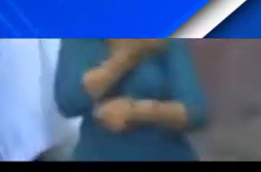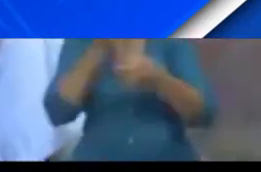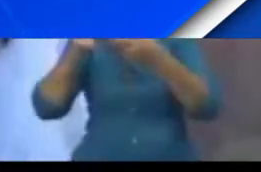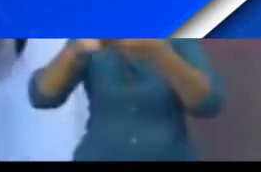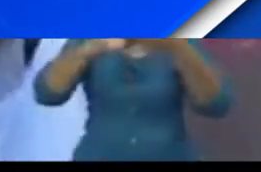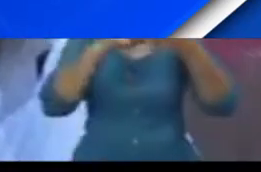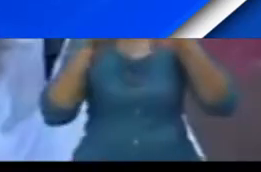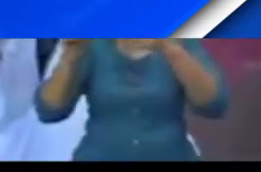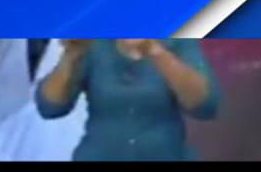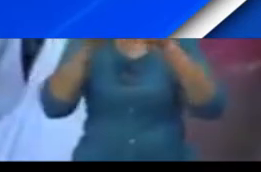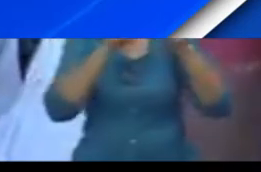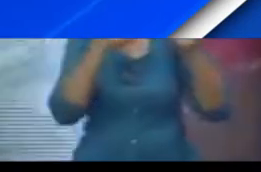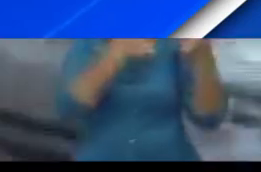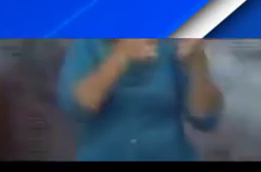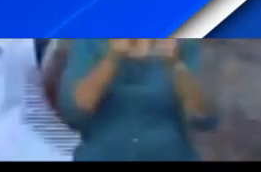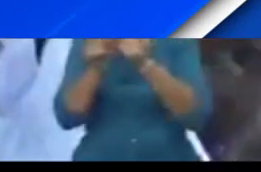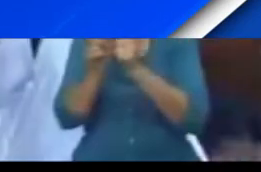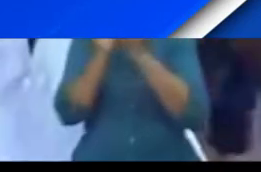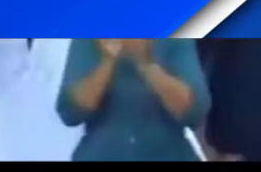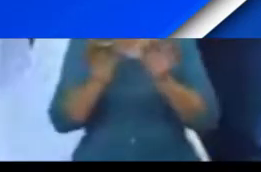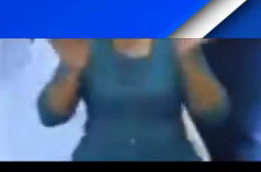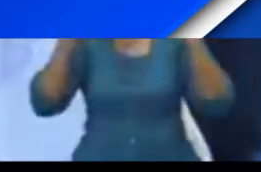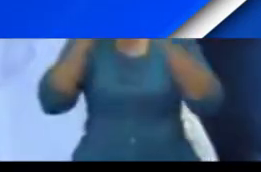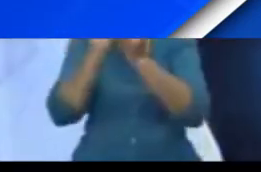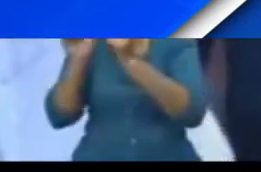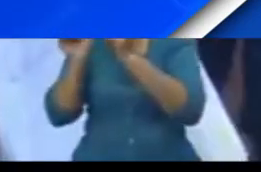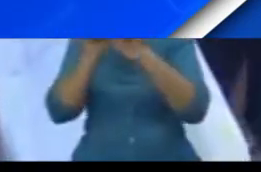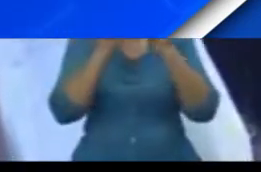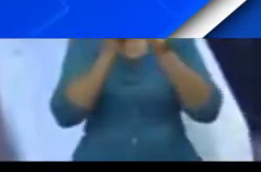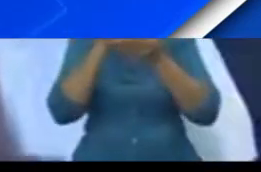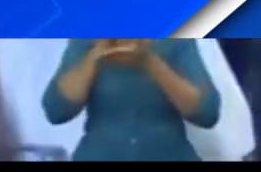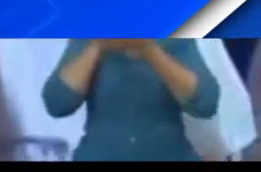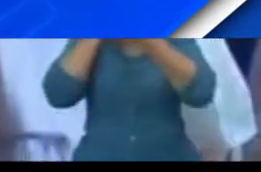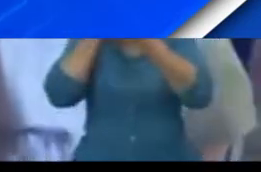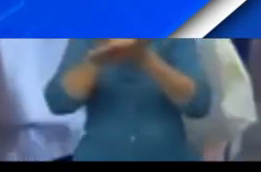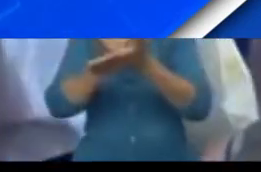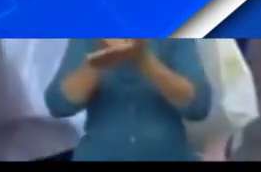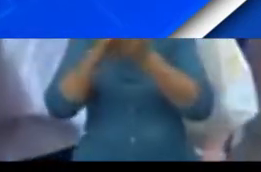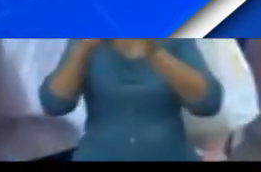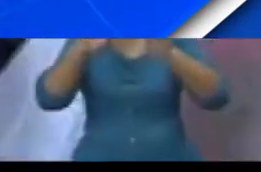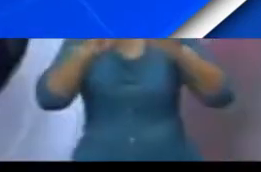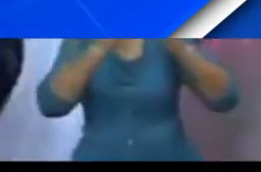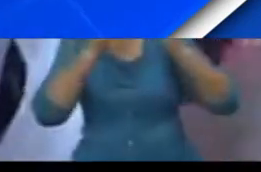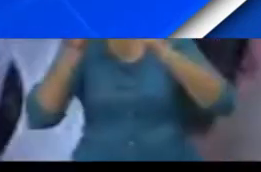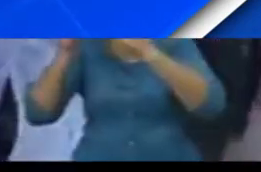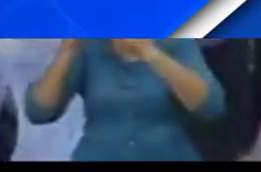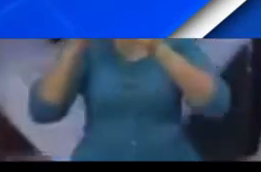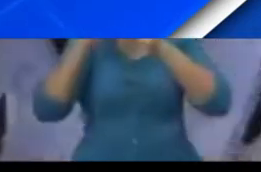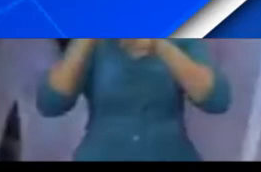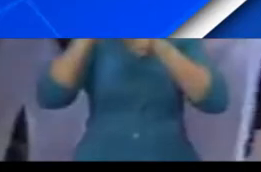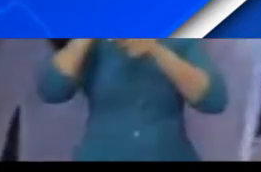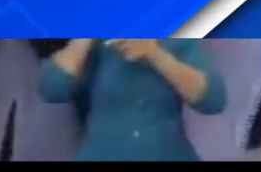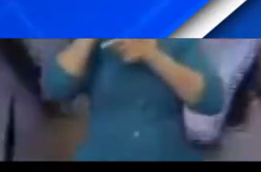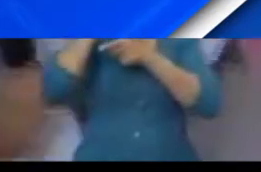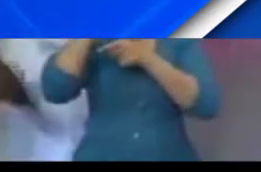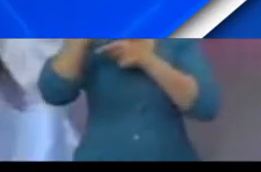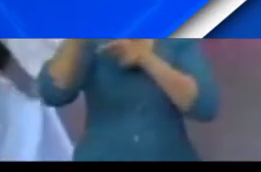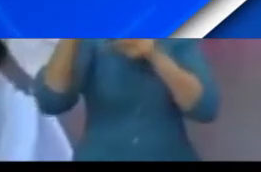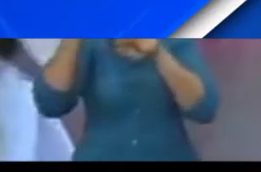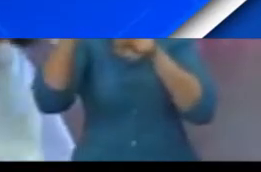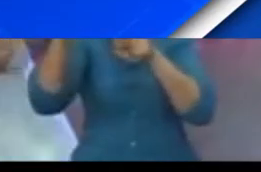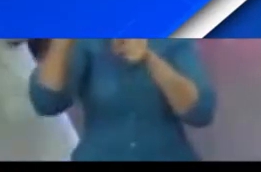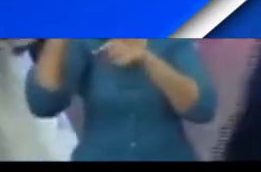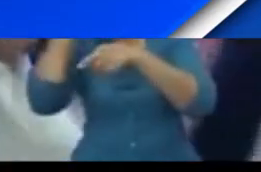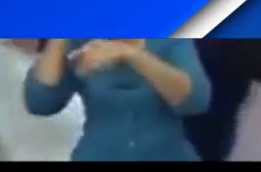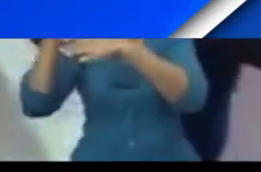coordinación con nuestra comunidad organizada es muy importante porque eso te permite llegar a los barrios a las comunidades lejanas y a ellos van avisados